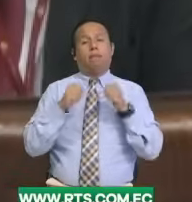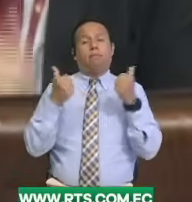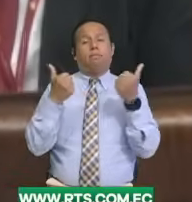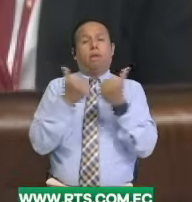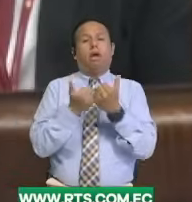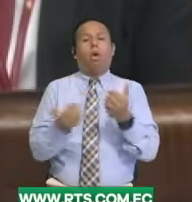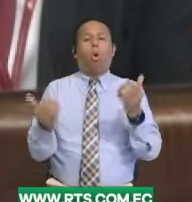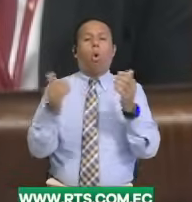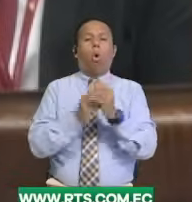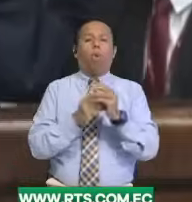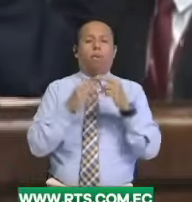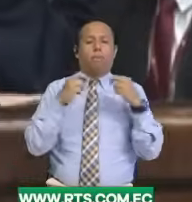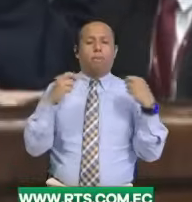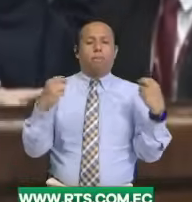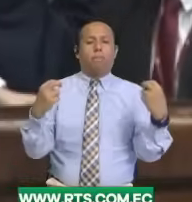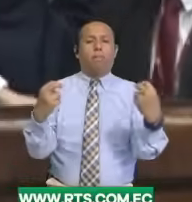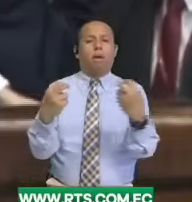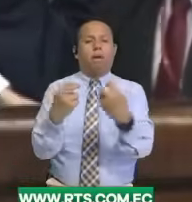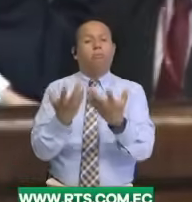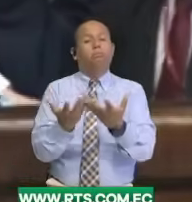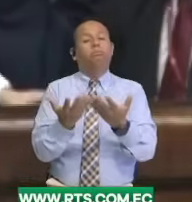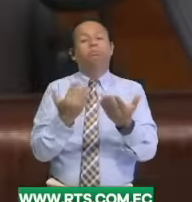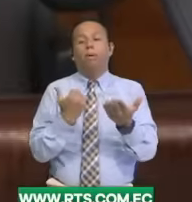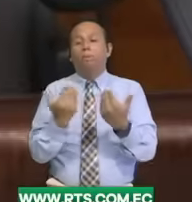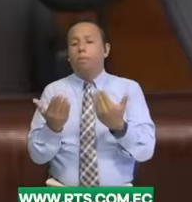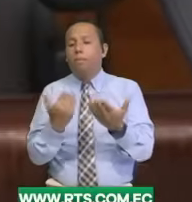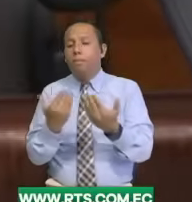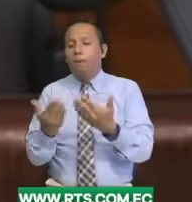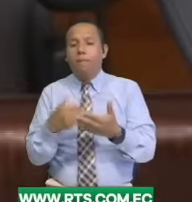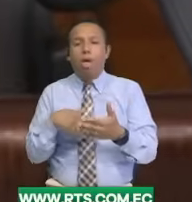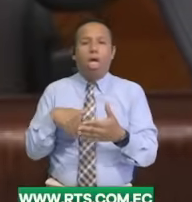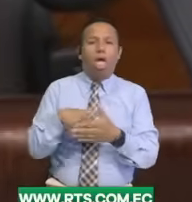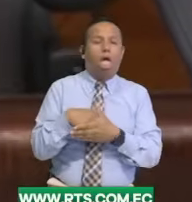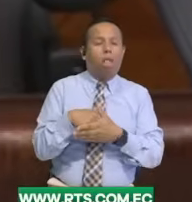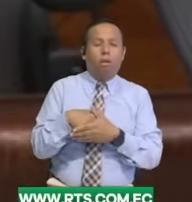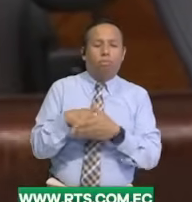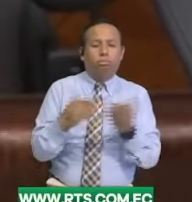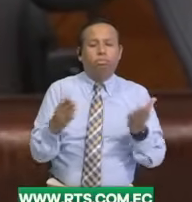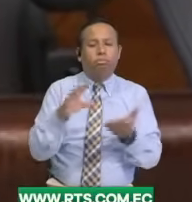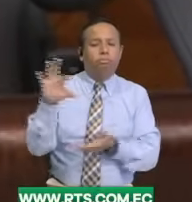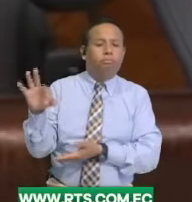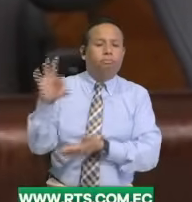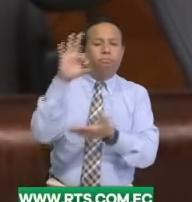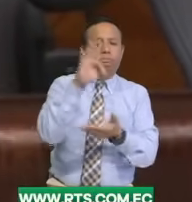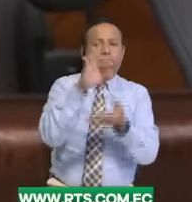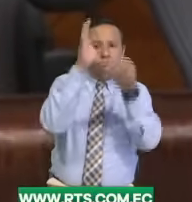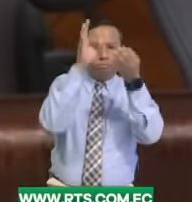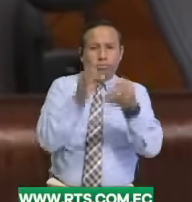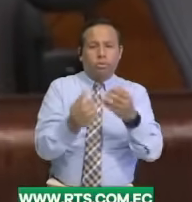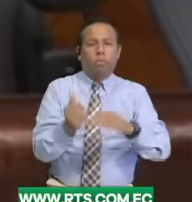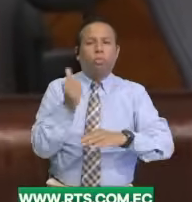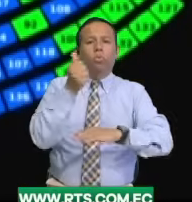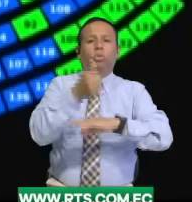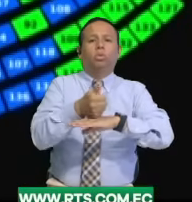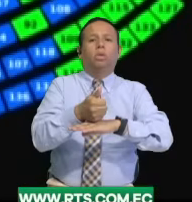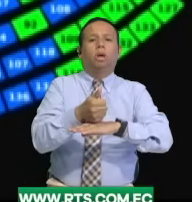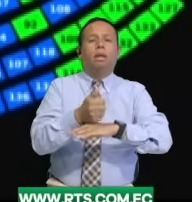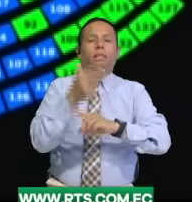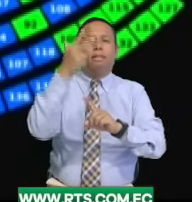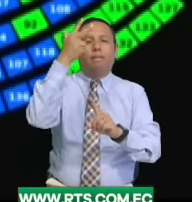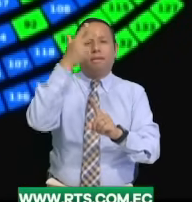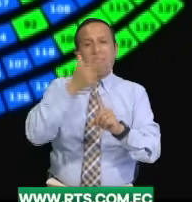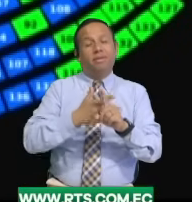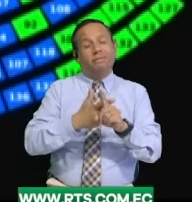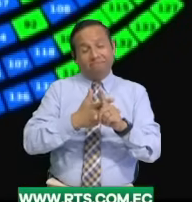sentarse con los jefes de bloque para destrabar la elección de una autoridad que permanecerá 3